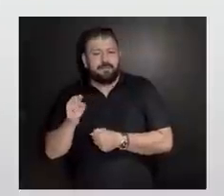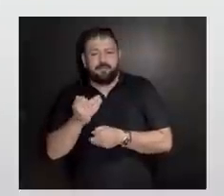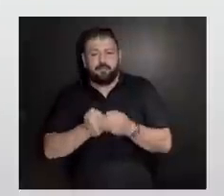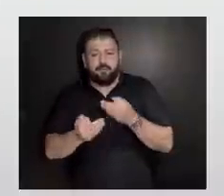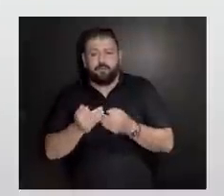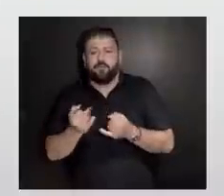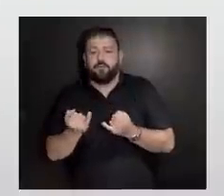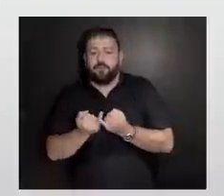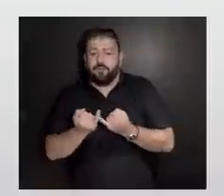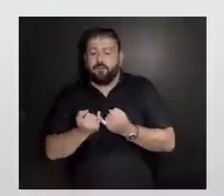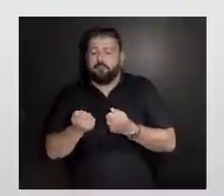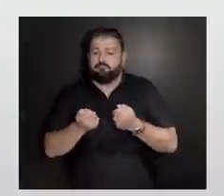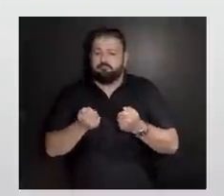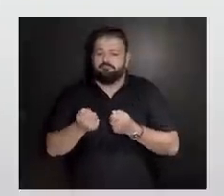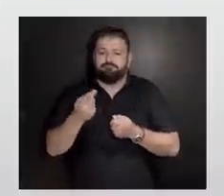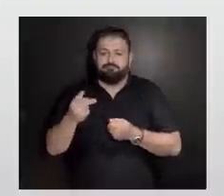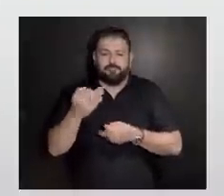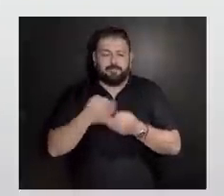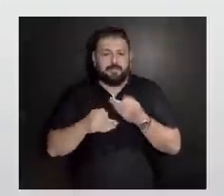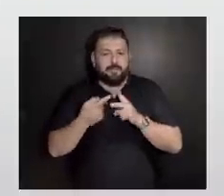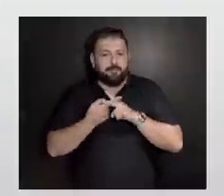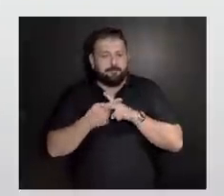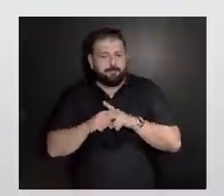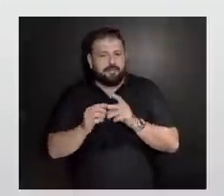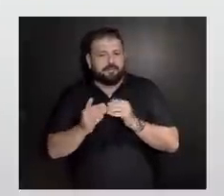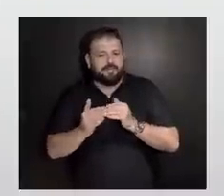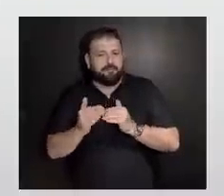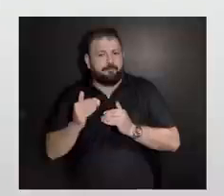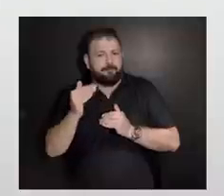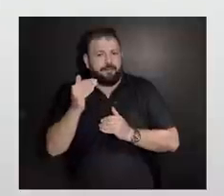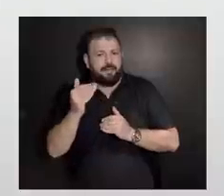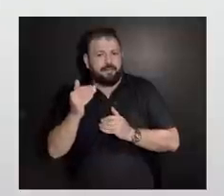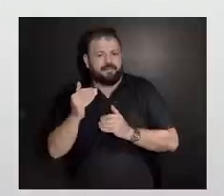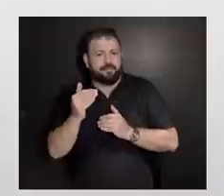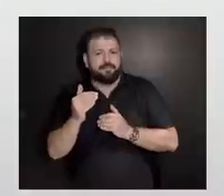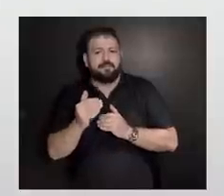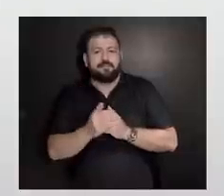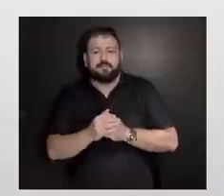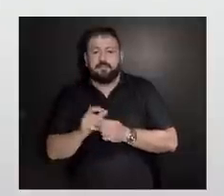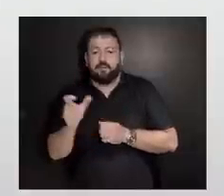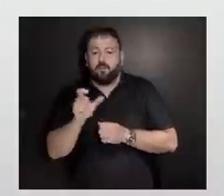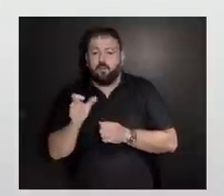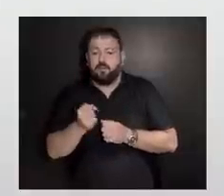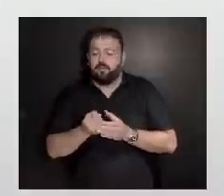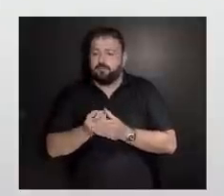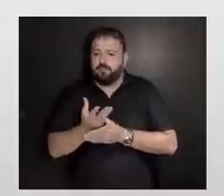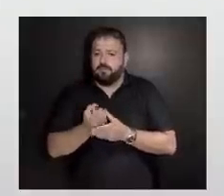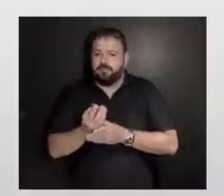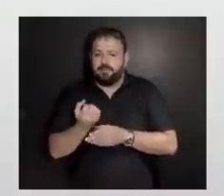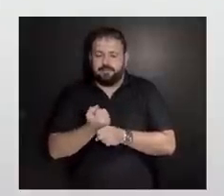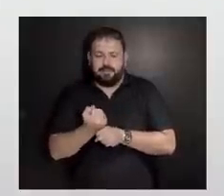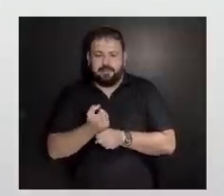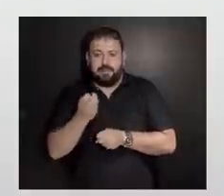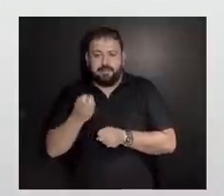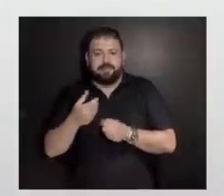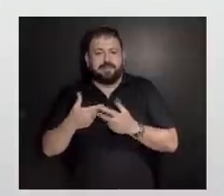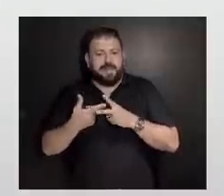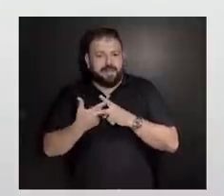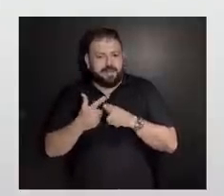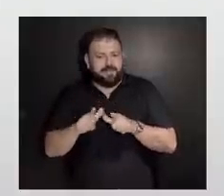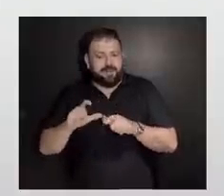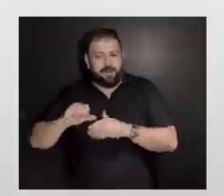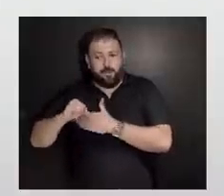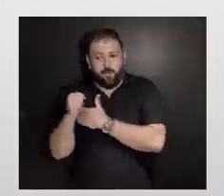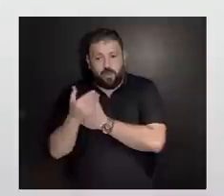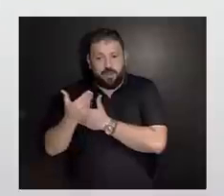a glucógeno y aumenta las concentraciones en sangre. Esto quiere decir que empieza a liberar ese almacenamiento que tenía